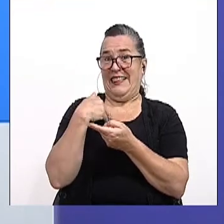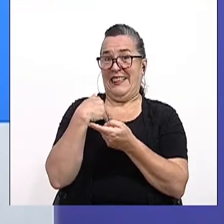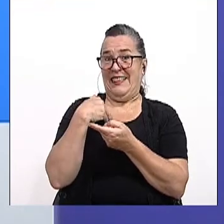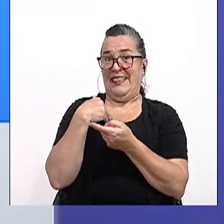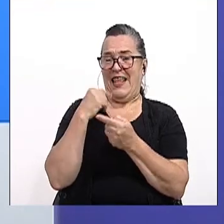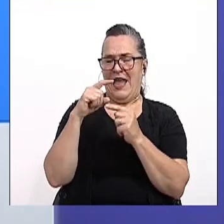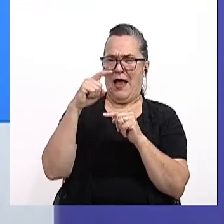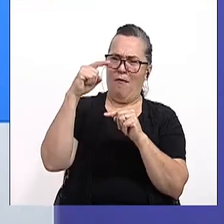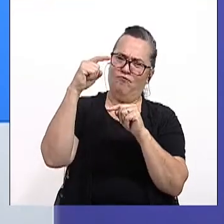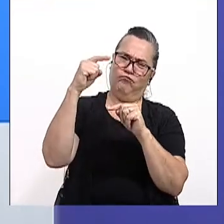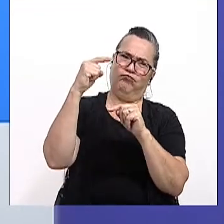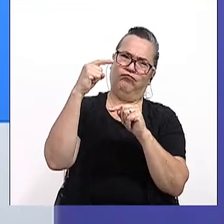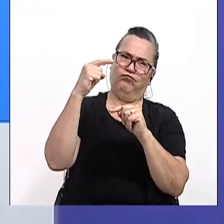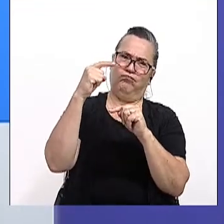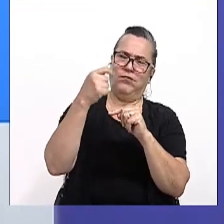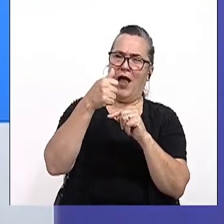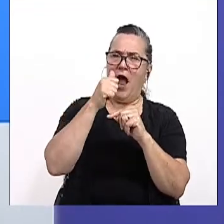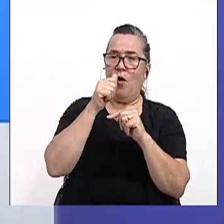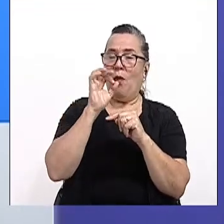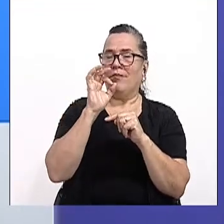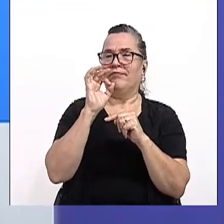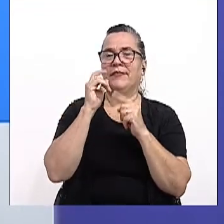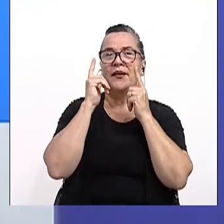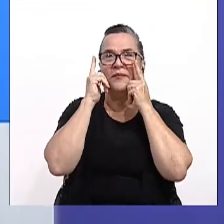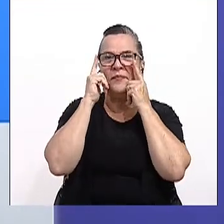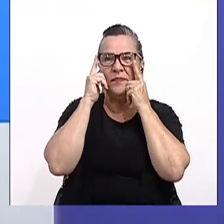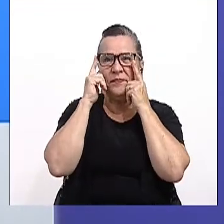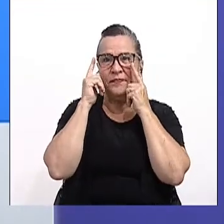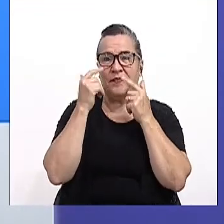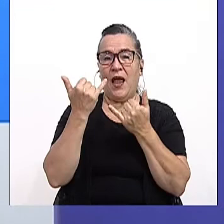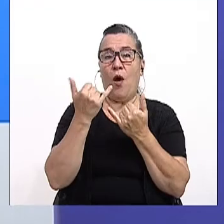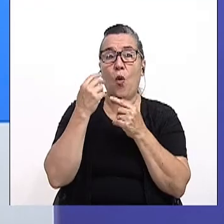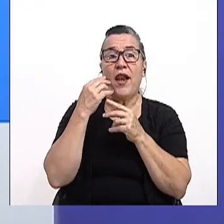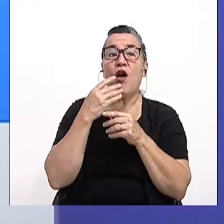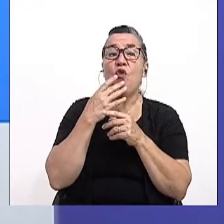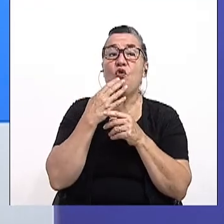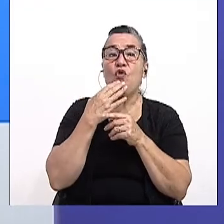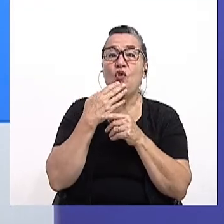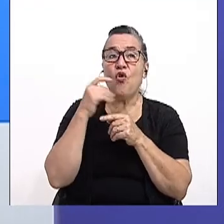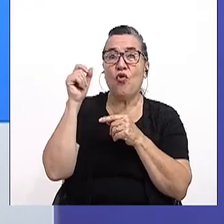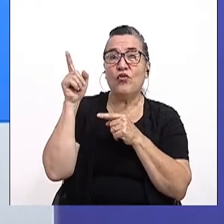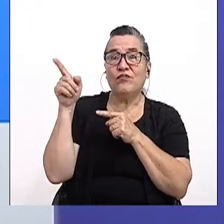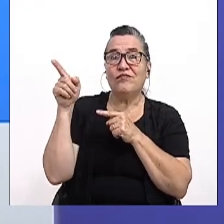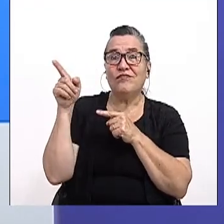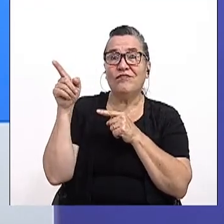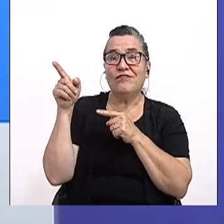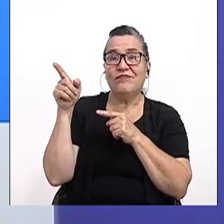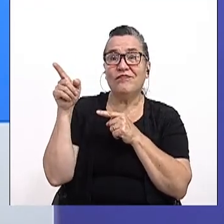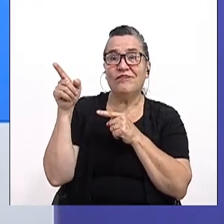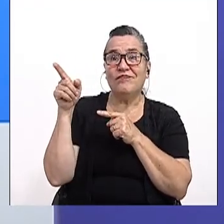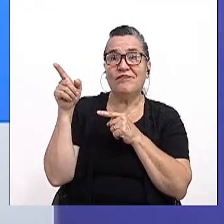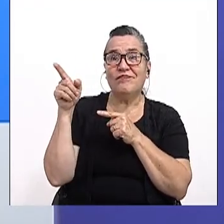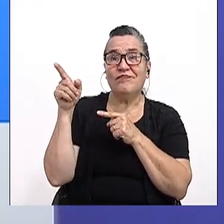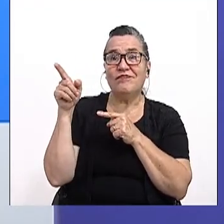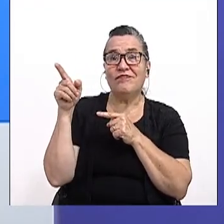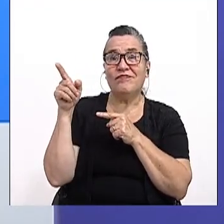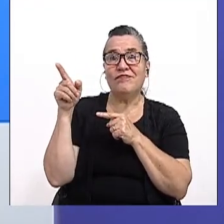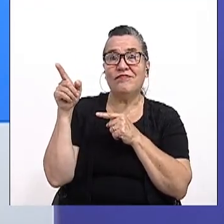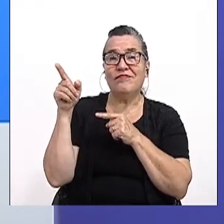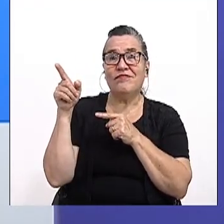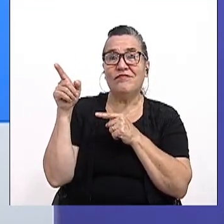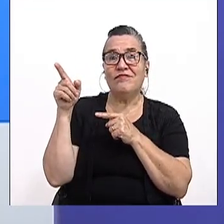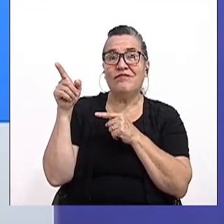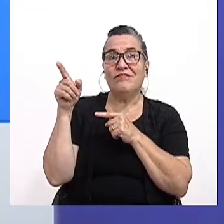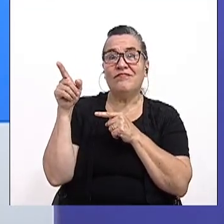hasta arriba, ¿verdad? El agua, muy bien. Vamos a colocar una gotita de tinte y vamos